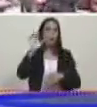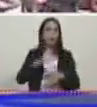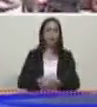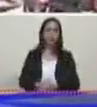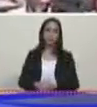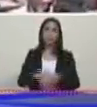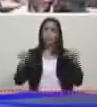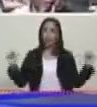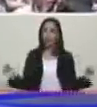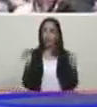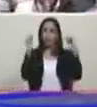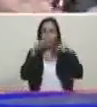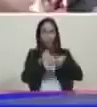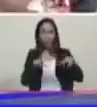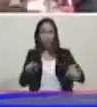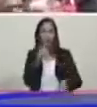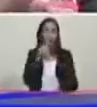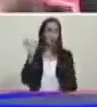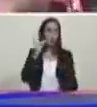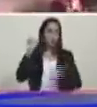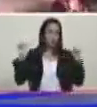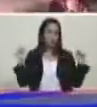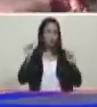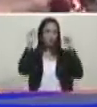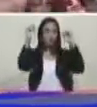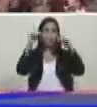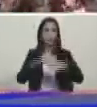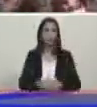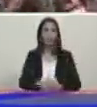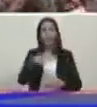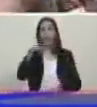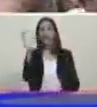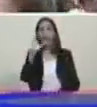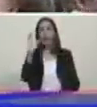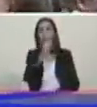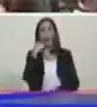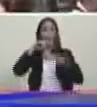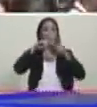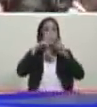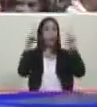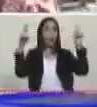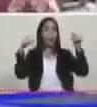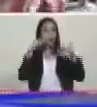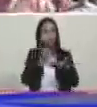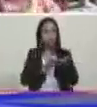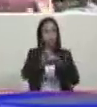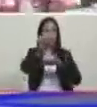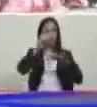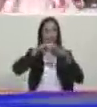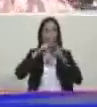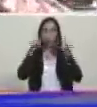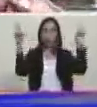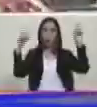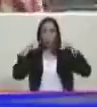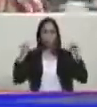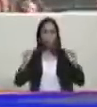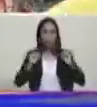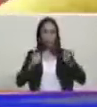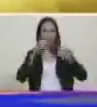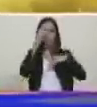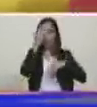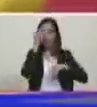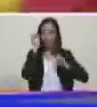¡Que vivan los niños y las niñas! ¡Caracas en paz y por la paz! ¡Arranca el